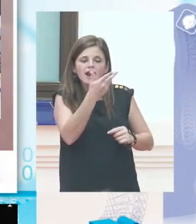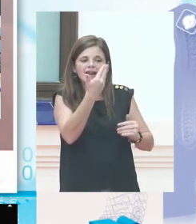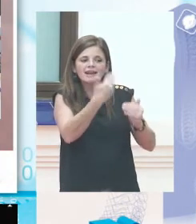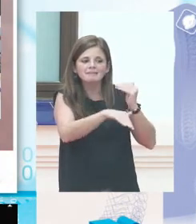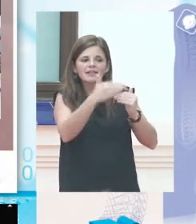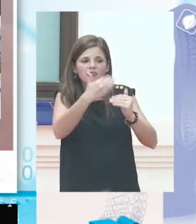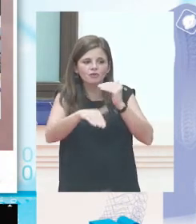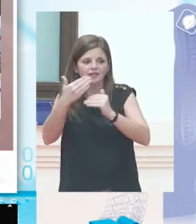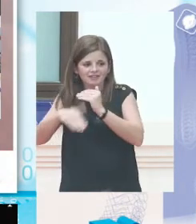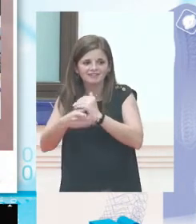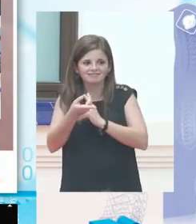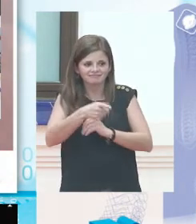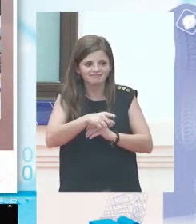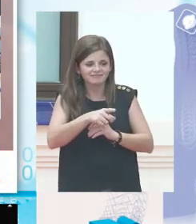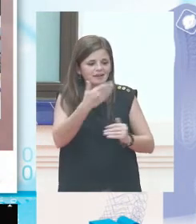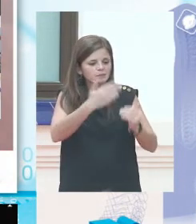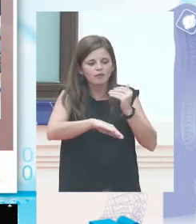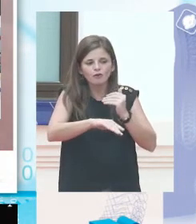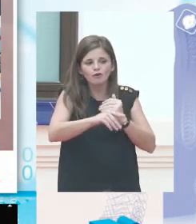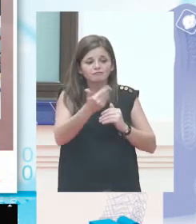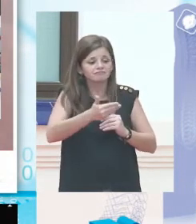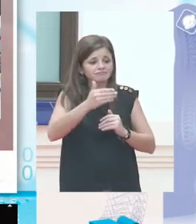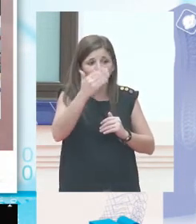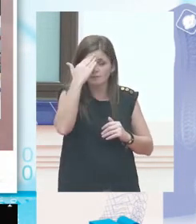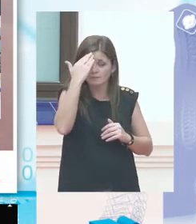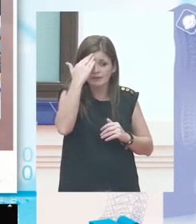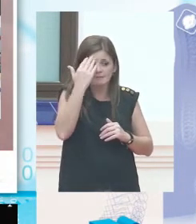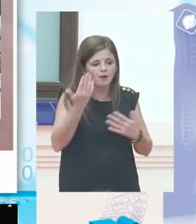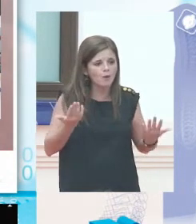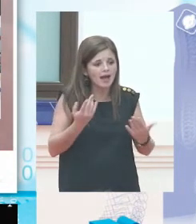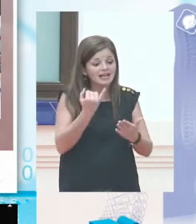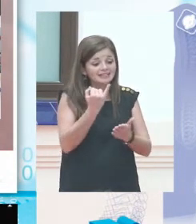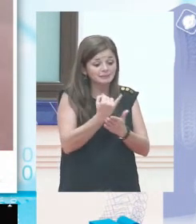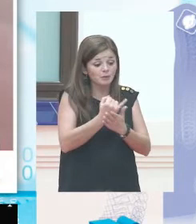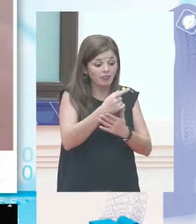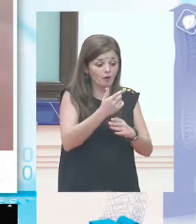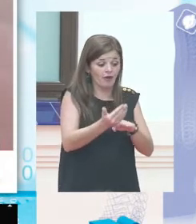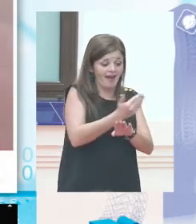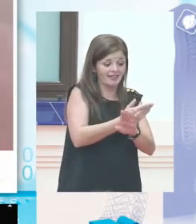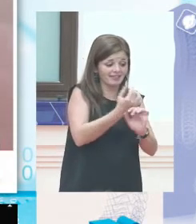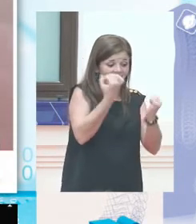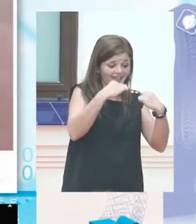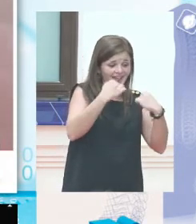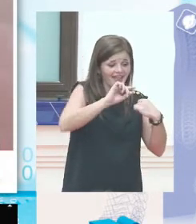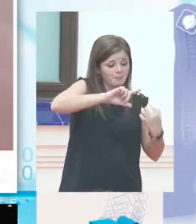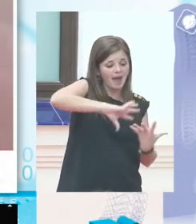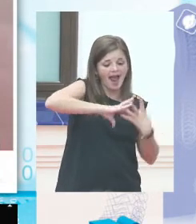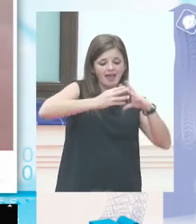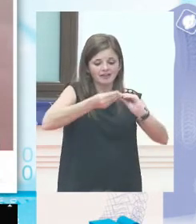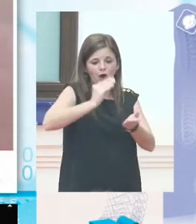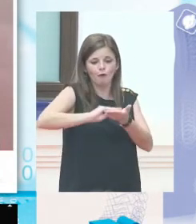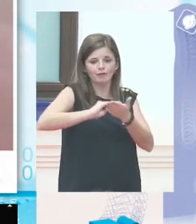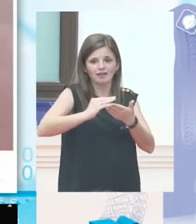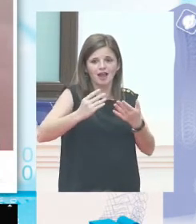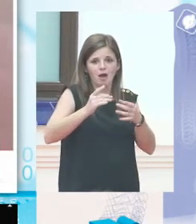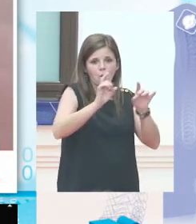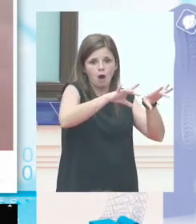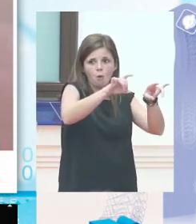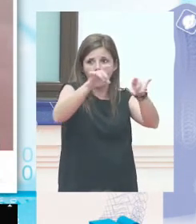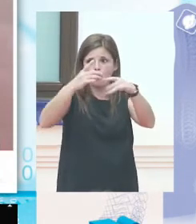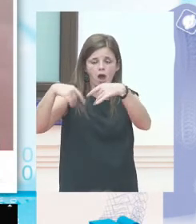limitaciones fundamentales era que no podíamos extender el trabajo de simulación que habíamos hecho a cualquier entorno de oficina. ¿Qué significa esto?